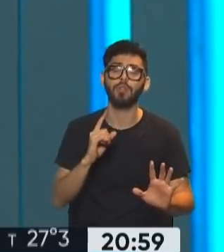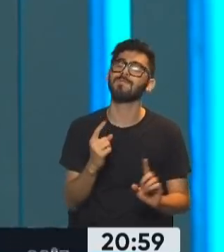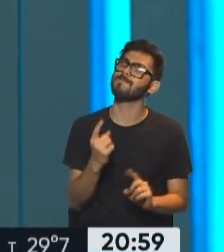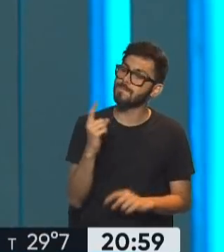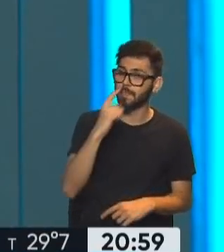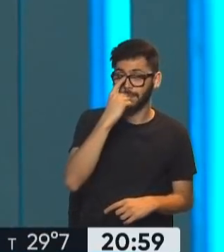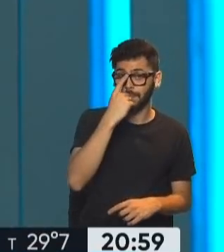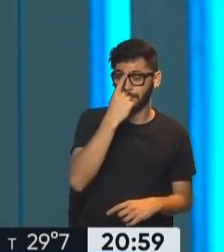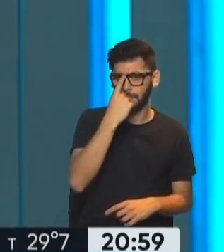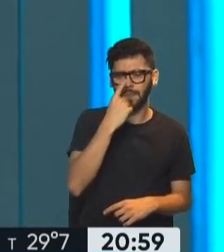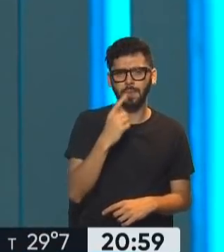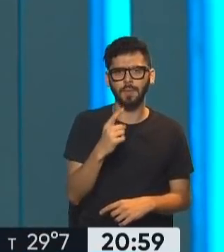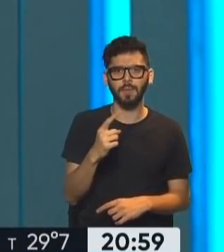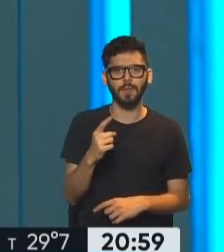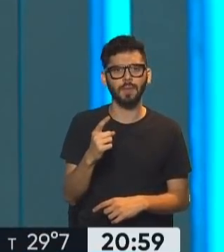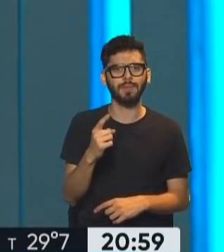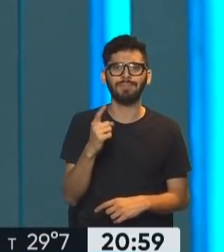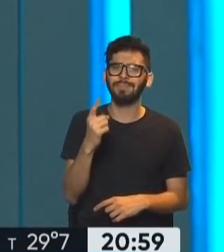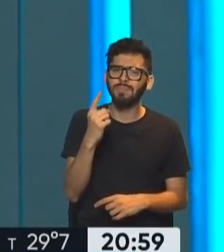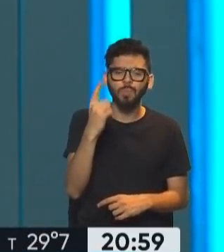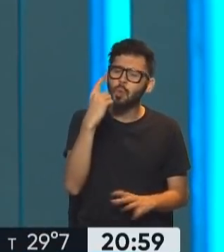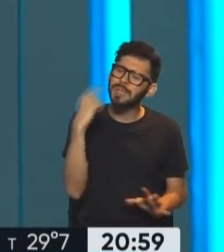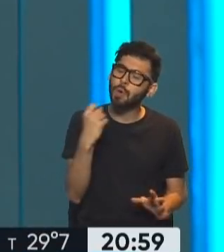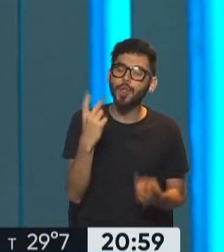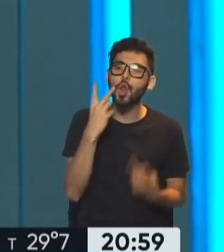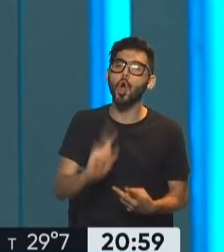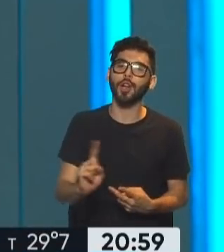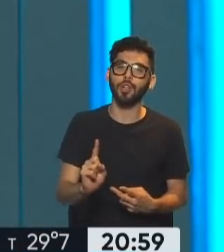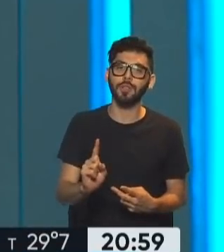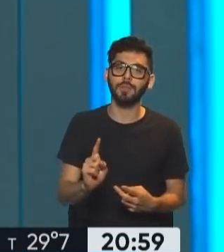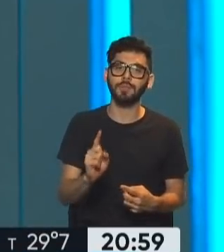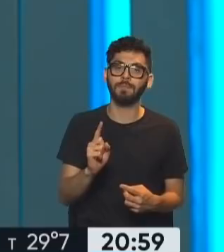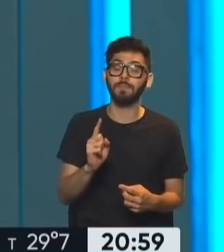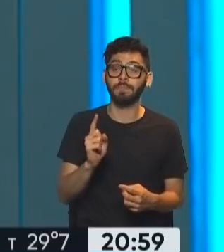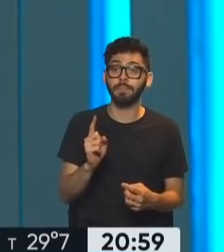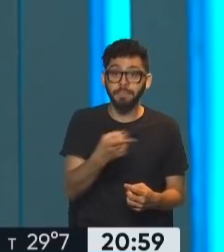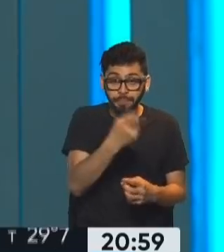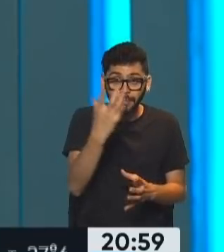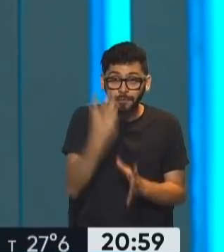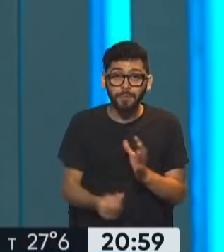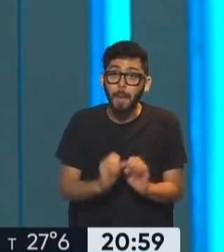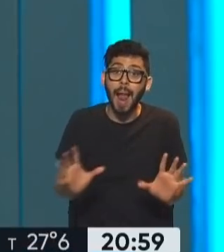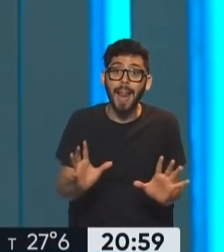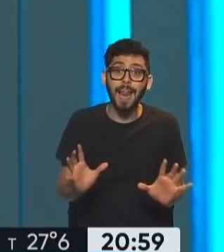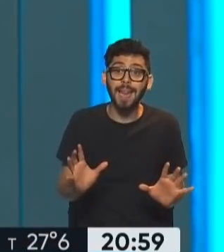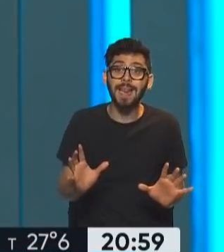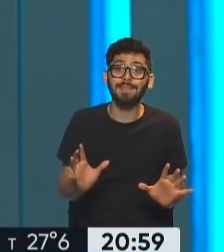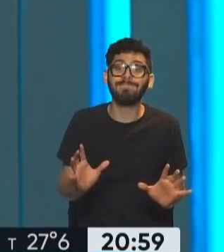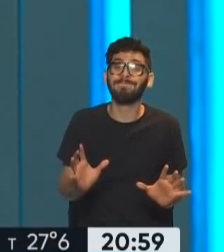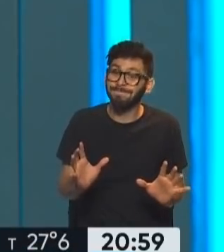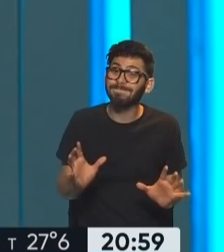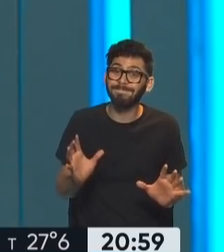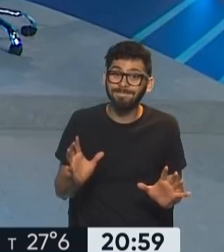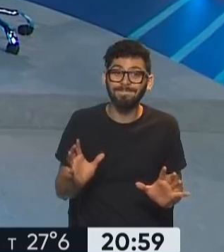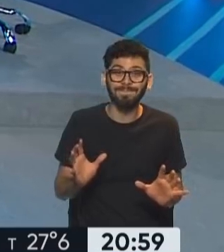quiero decir es que no reconoce algo que es importante, fue mal hecho. Se hizo mal, hubiera tenido